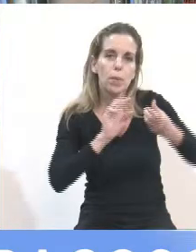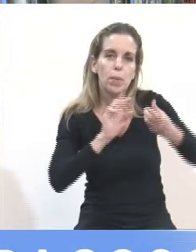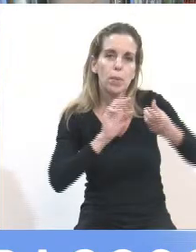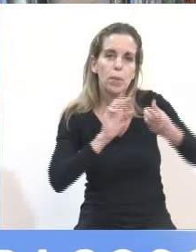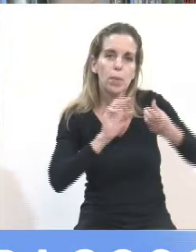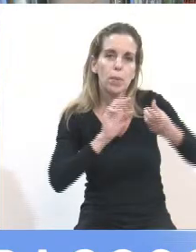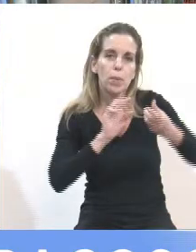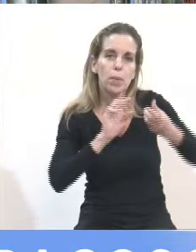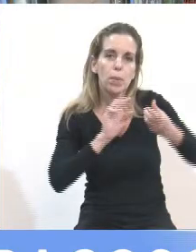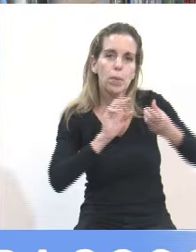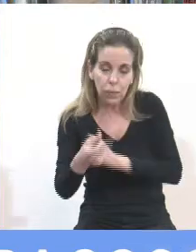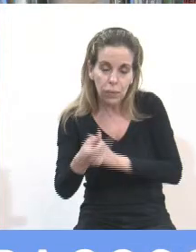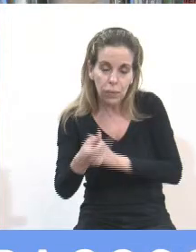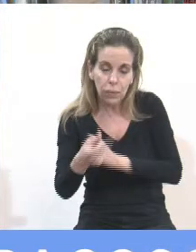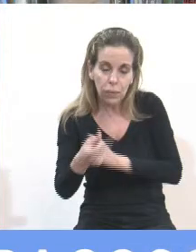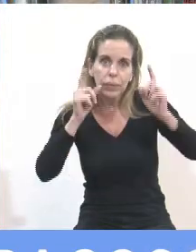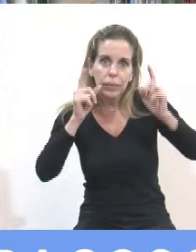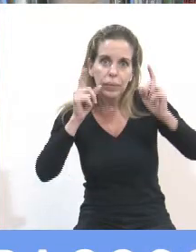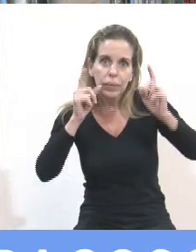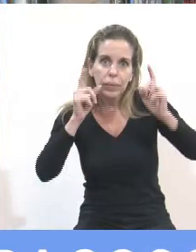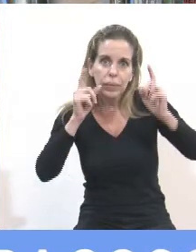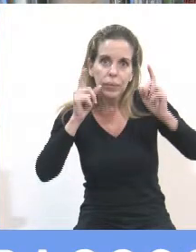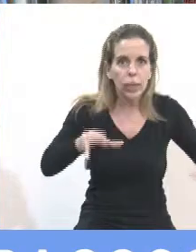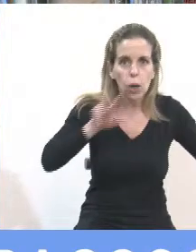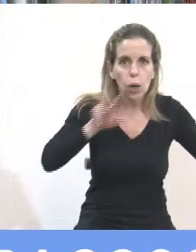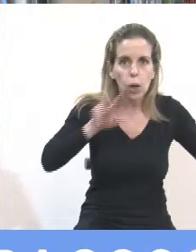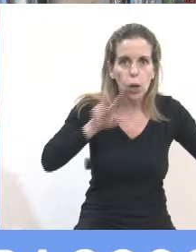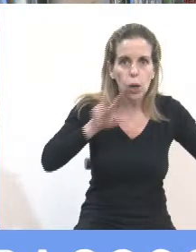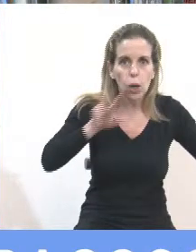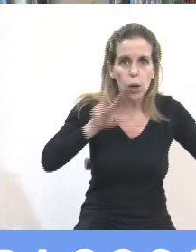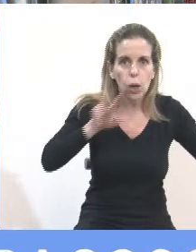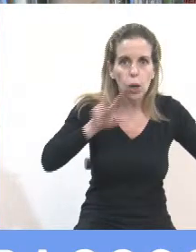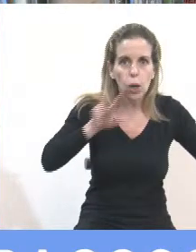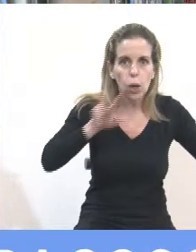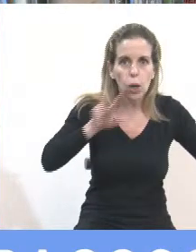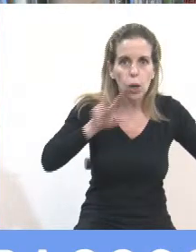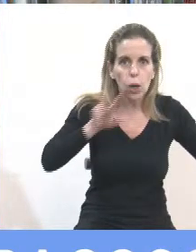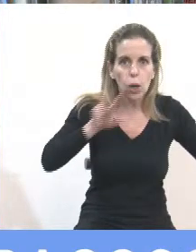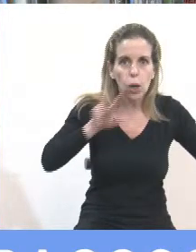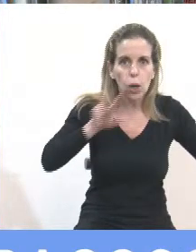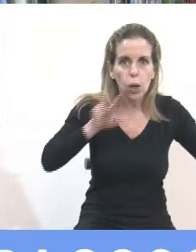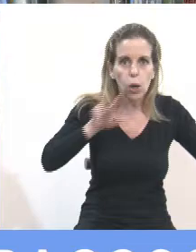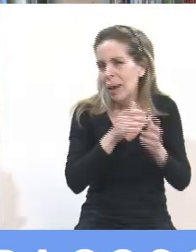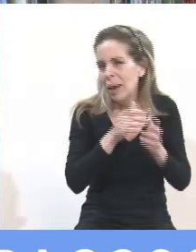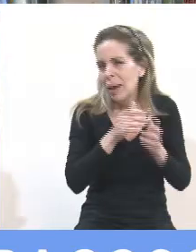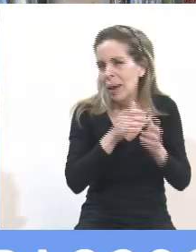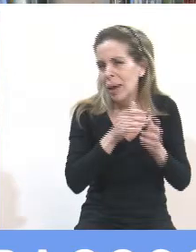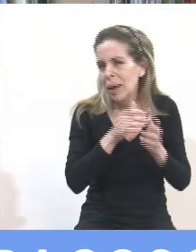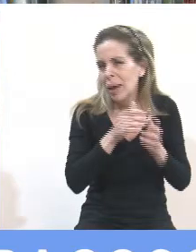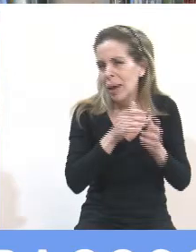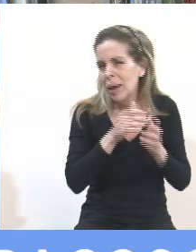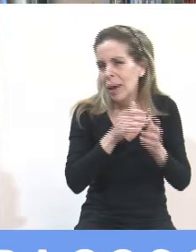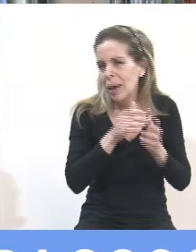la captación de menores en la red con fines sexuales puede llevar minutos,